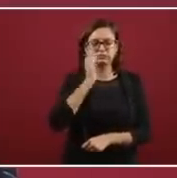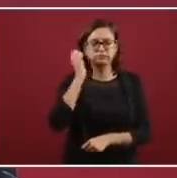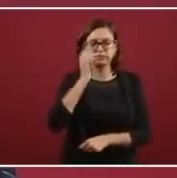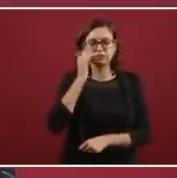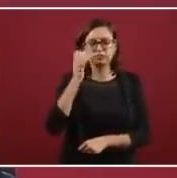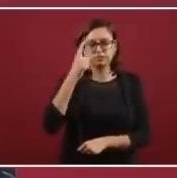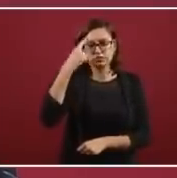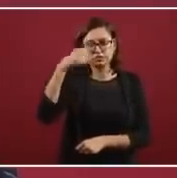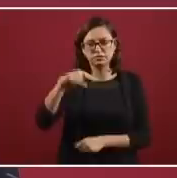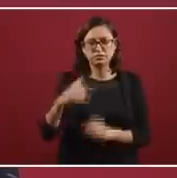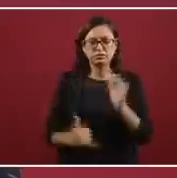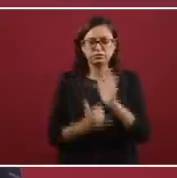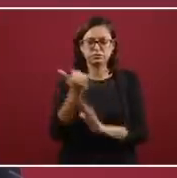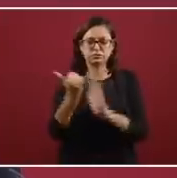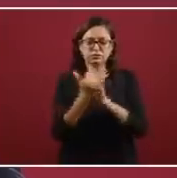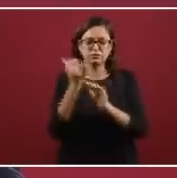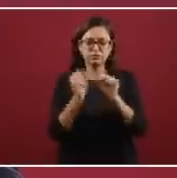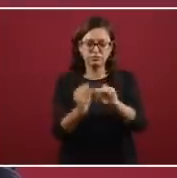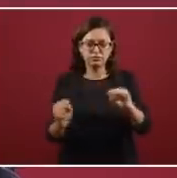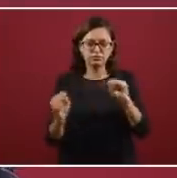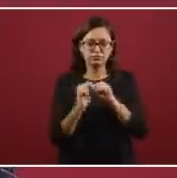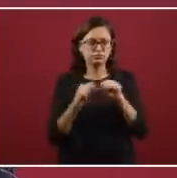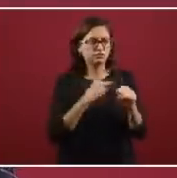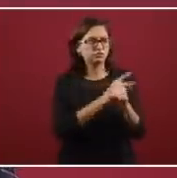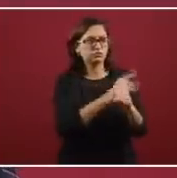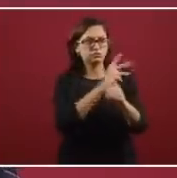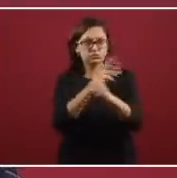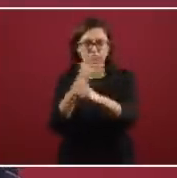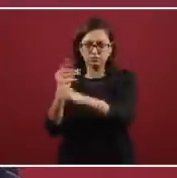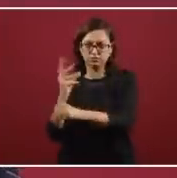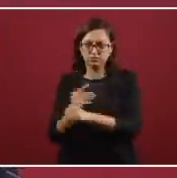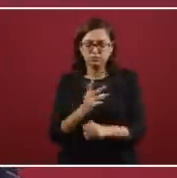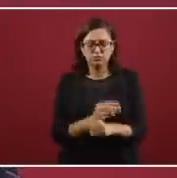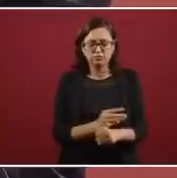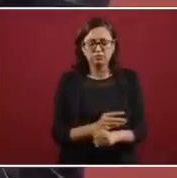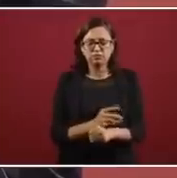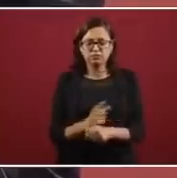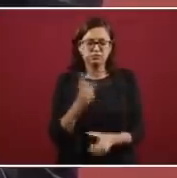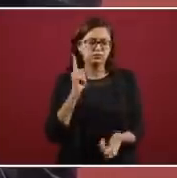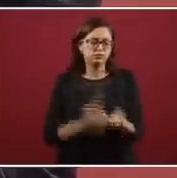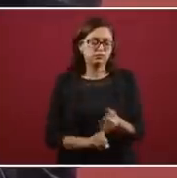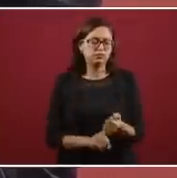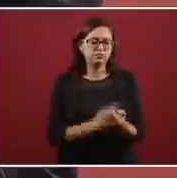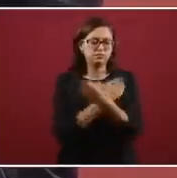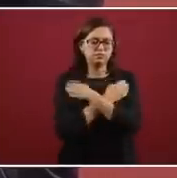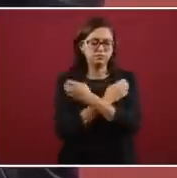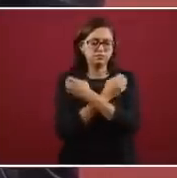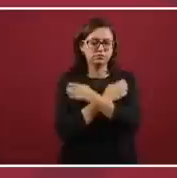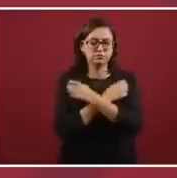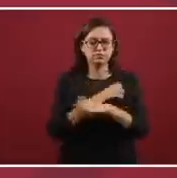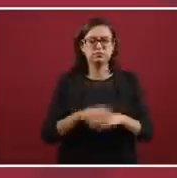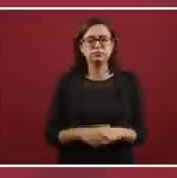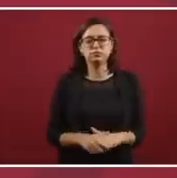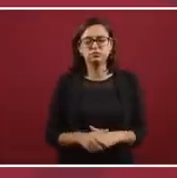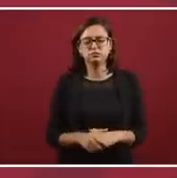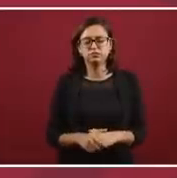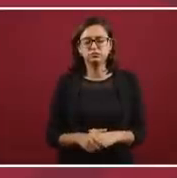para construir aulas y dar mantenimiento a los planteles educativos.